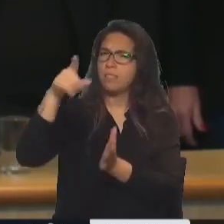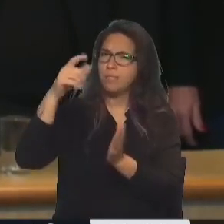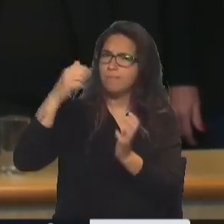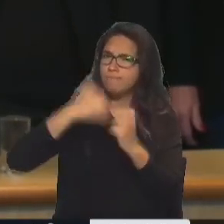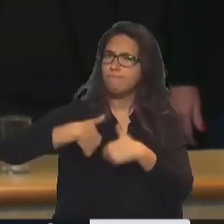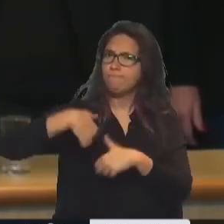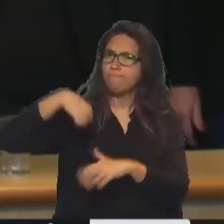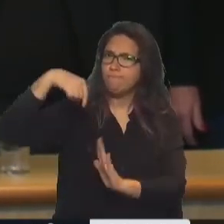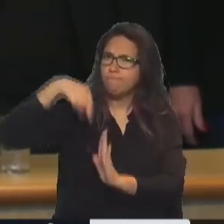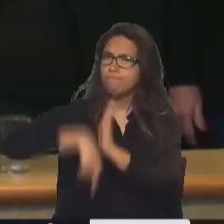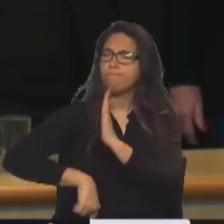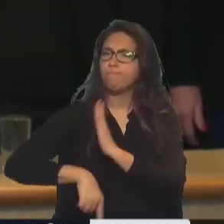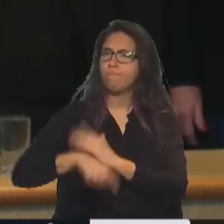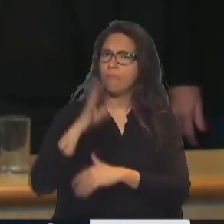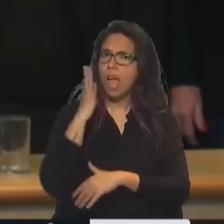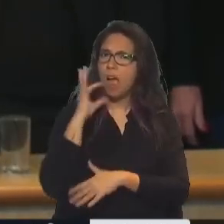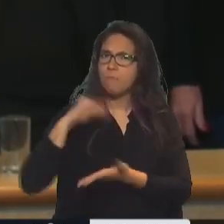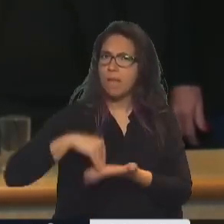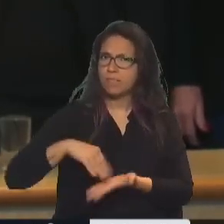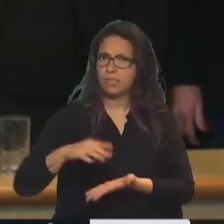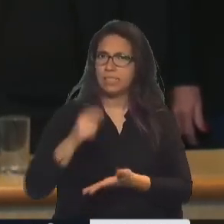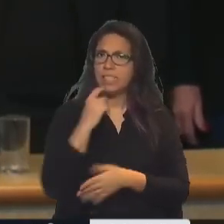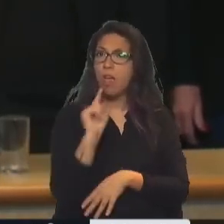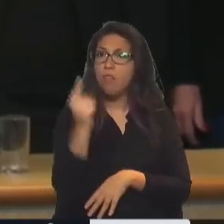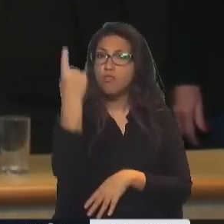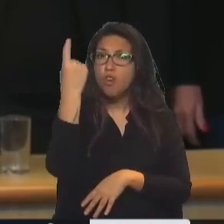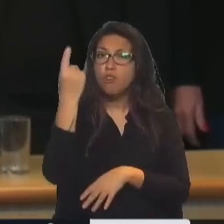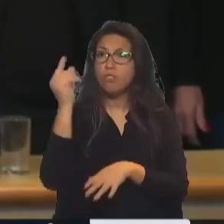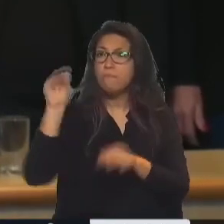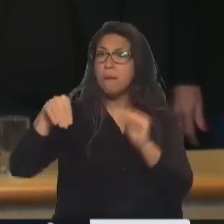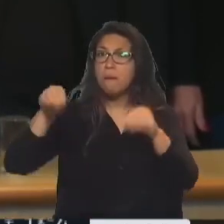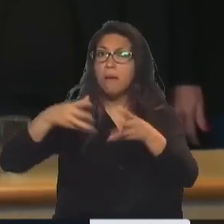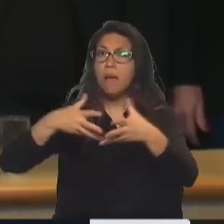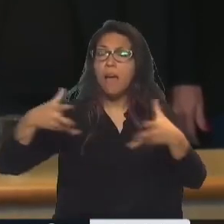si hay alguna célula detrás de esta persona, si hay